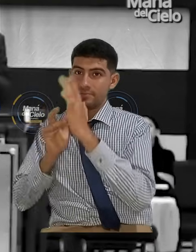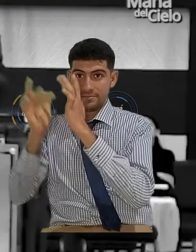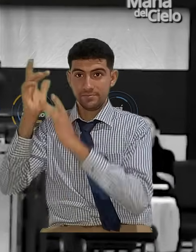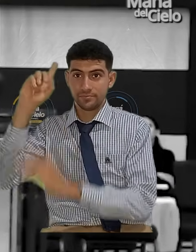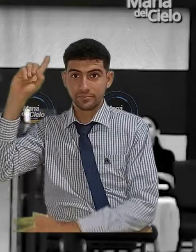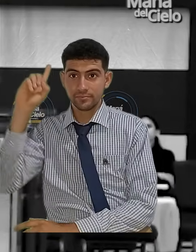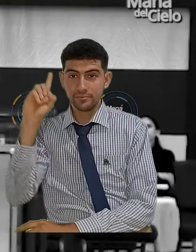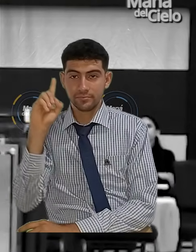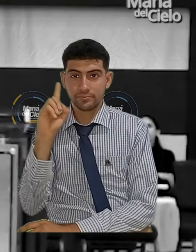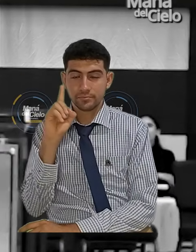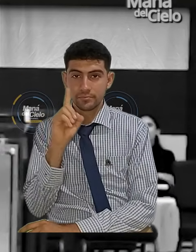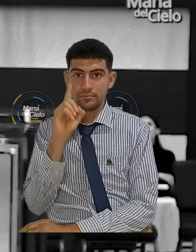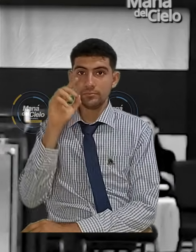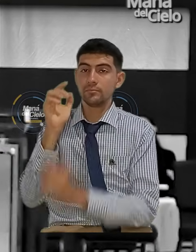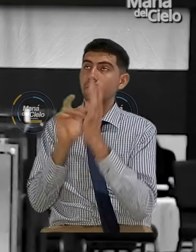Cristo viene.